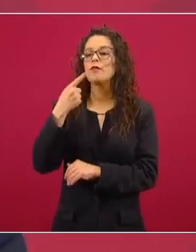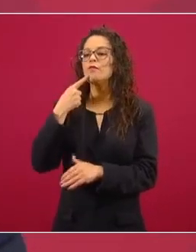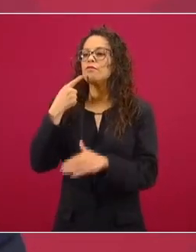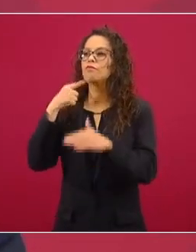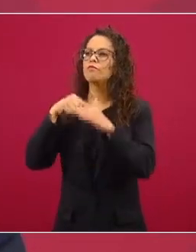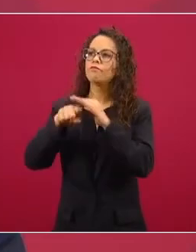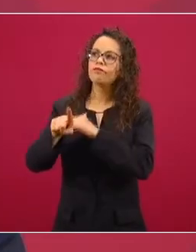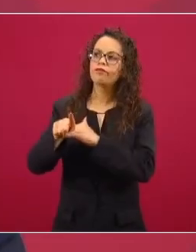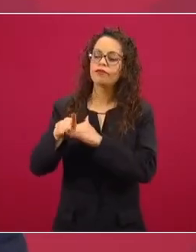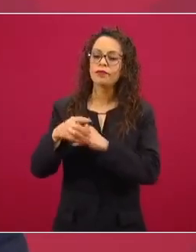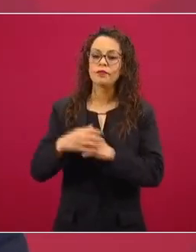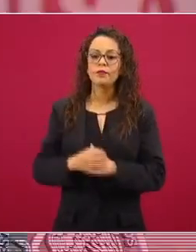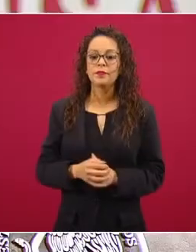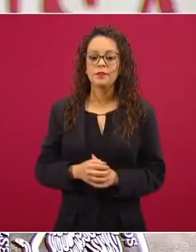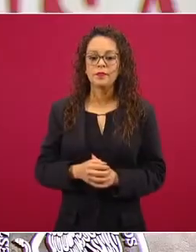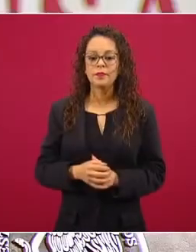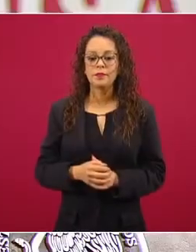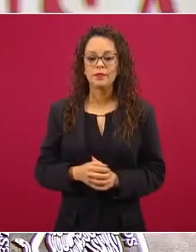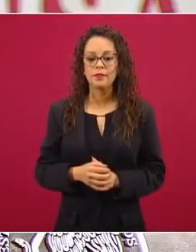declararan